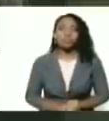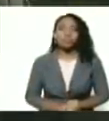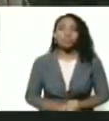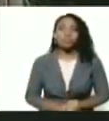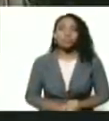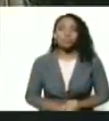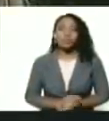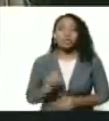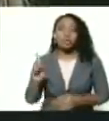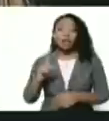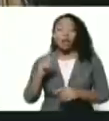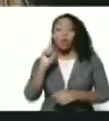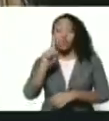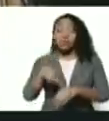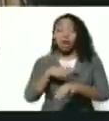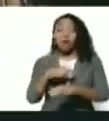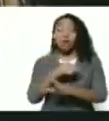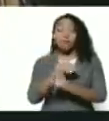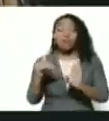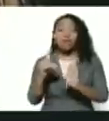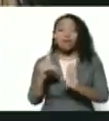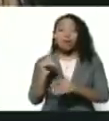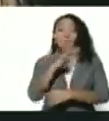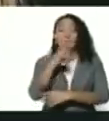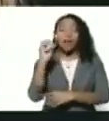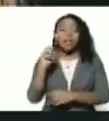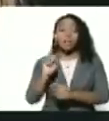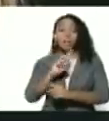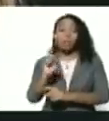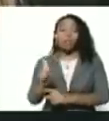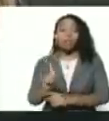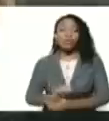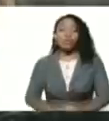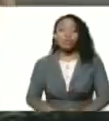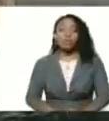Tuvimos 1 hora y media, yo creo que como 40 preguntas.